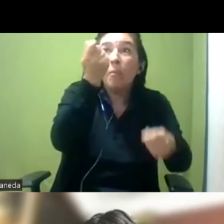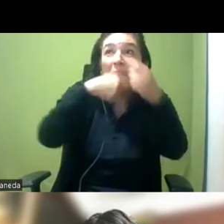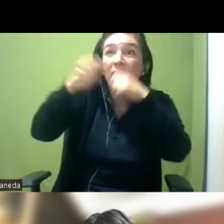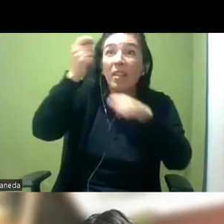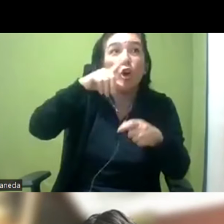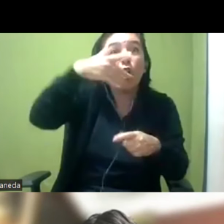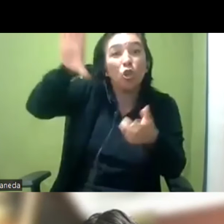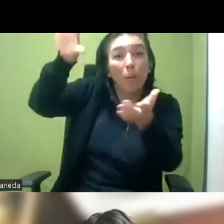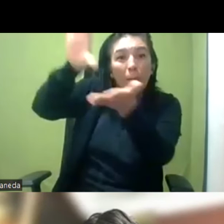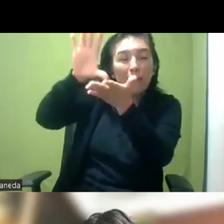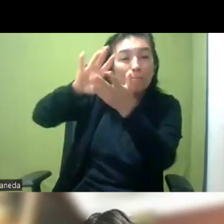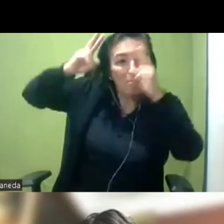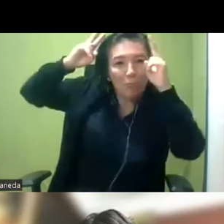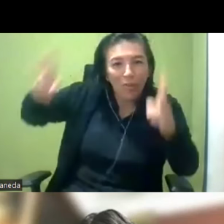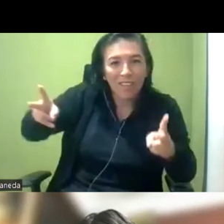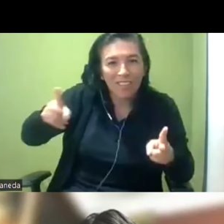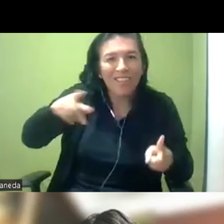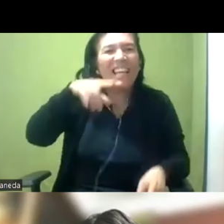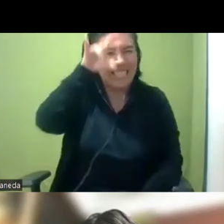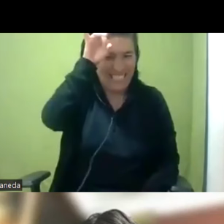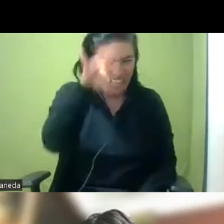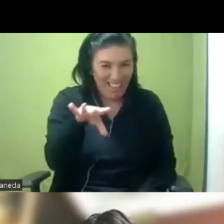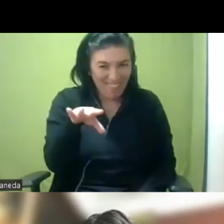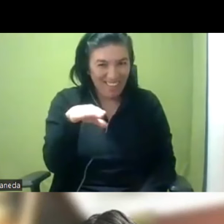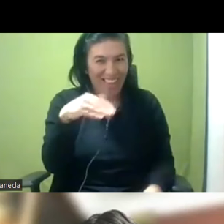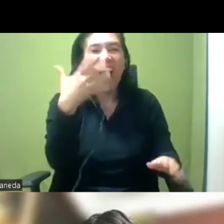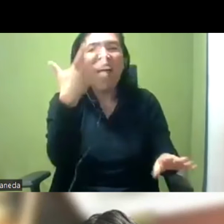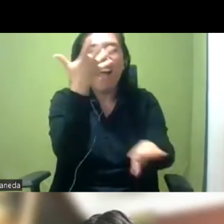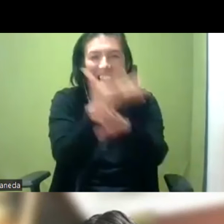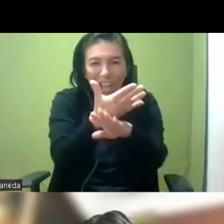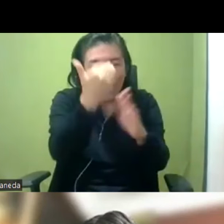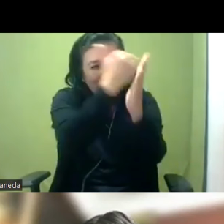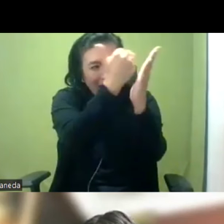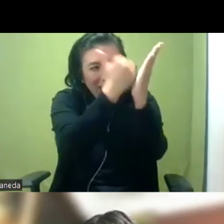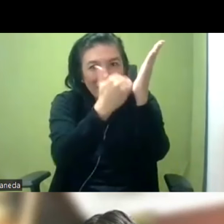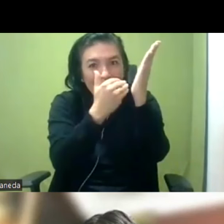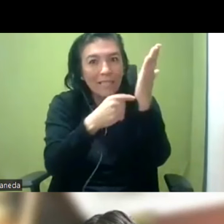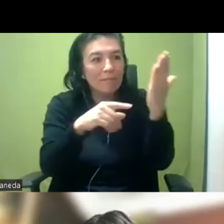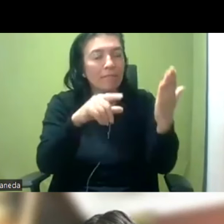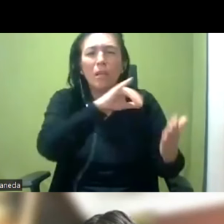país, ¿no? Entonces hay limitaciones, hay trabas,